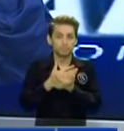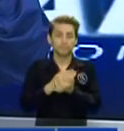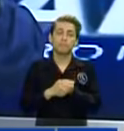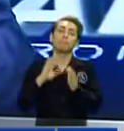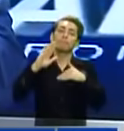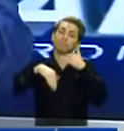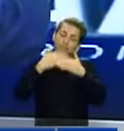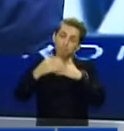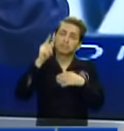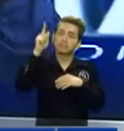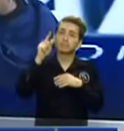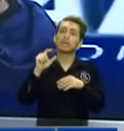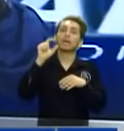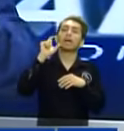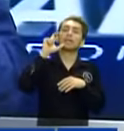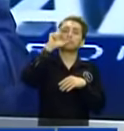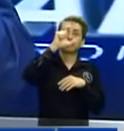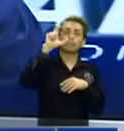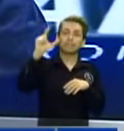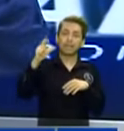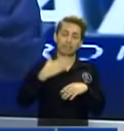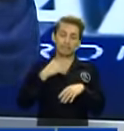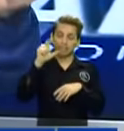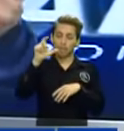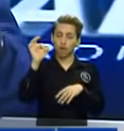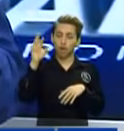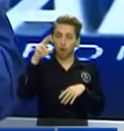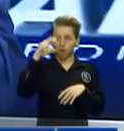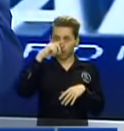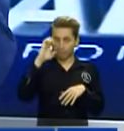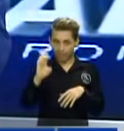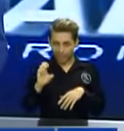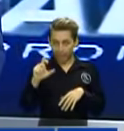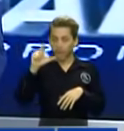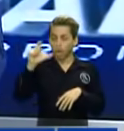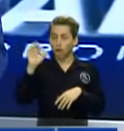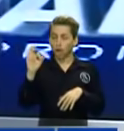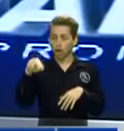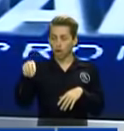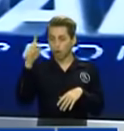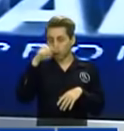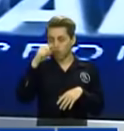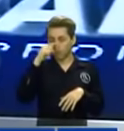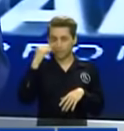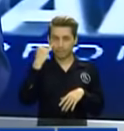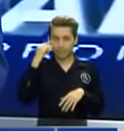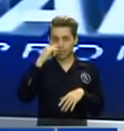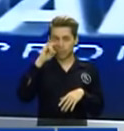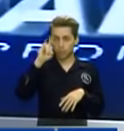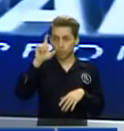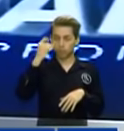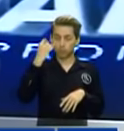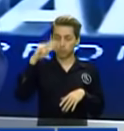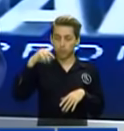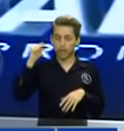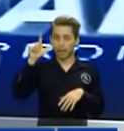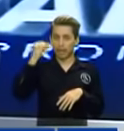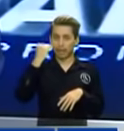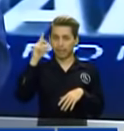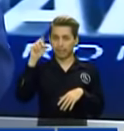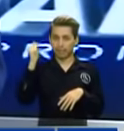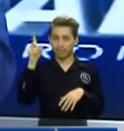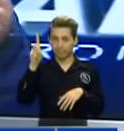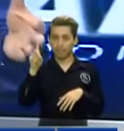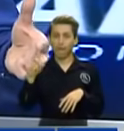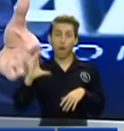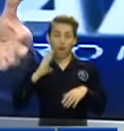conforme derecho, cuando quiera. Si dice que es inconstitucional, pues el Congreso evaluará si quiere aprobar una nueva ley